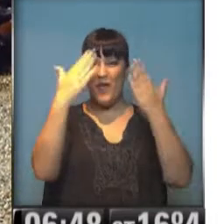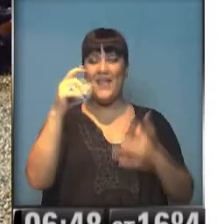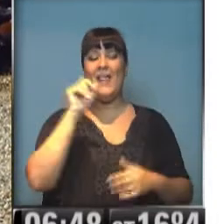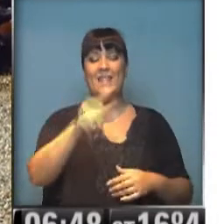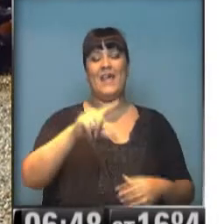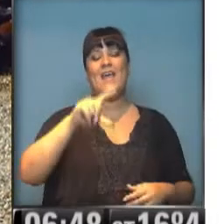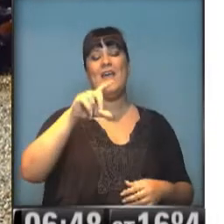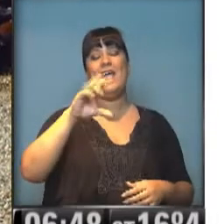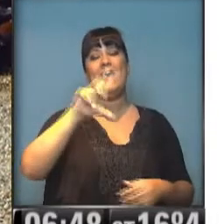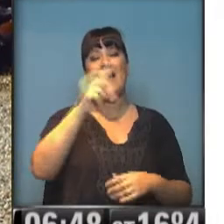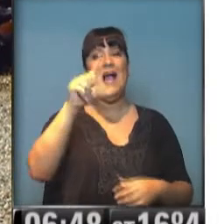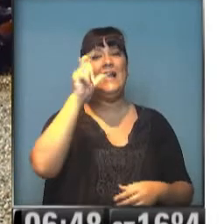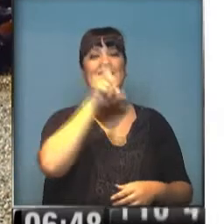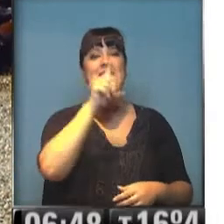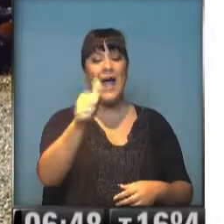en el sur de Santa Cruz.